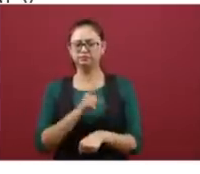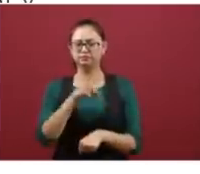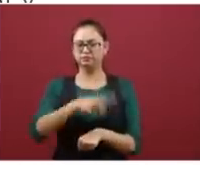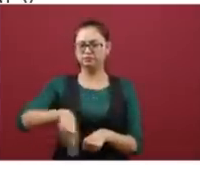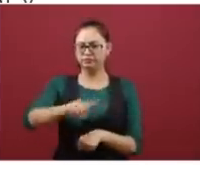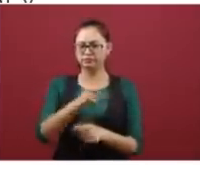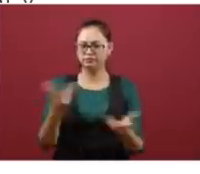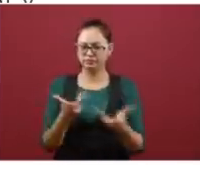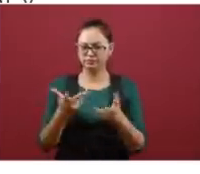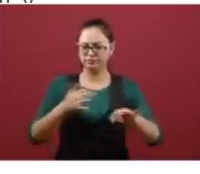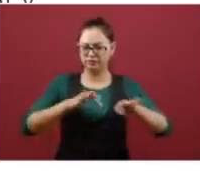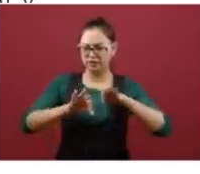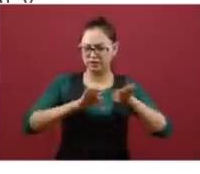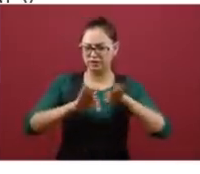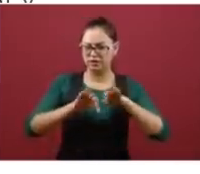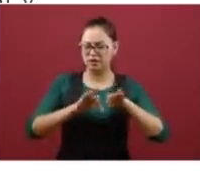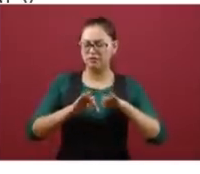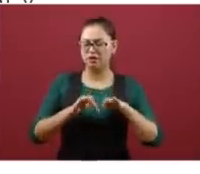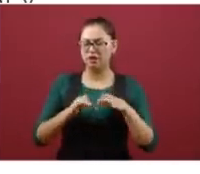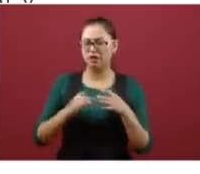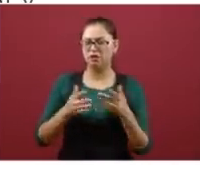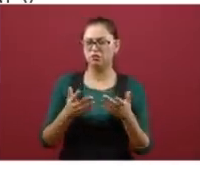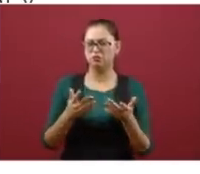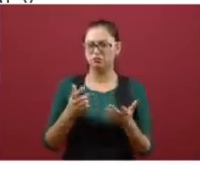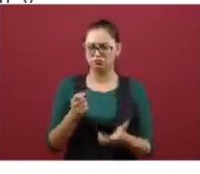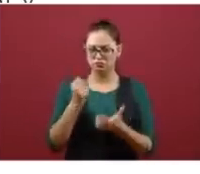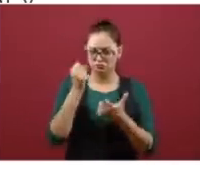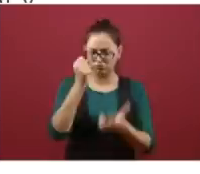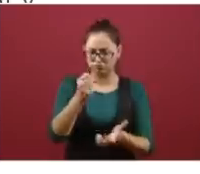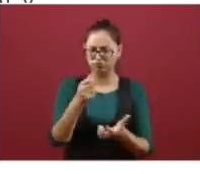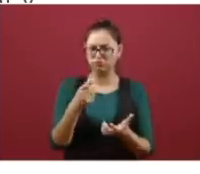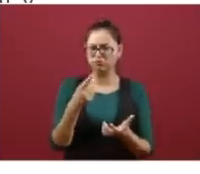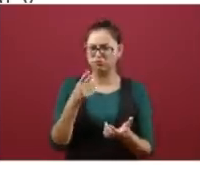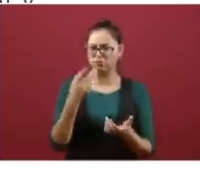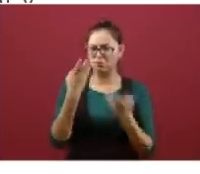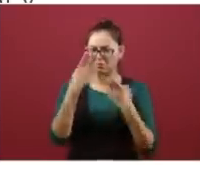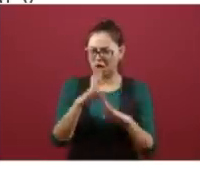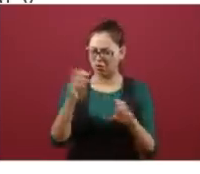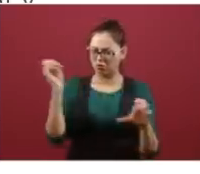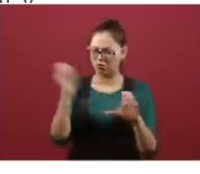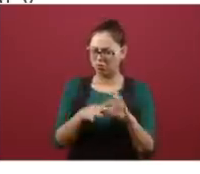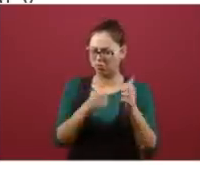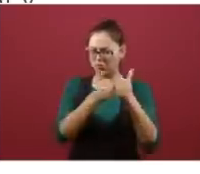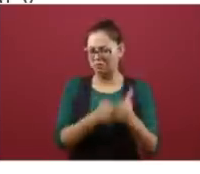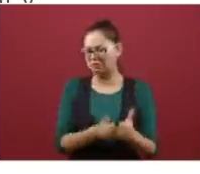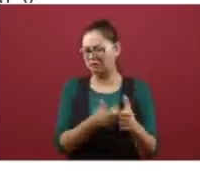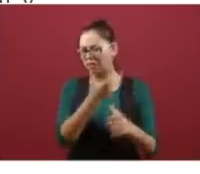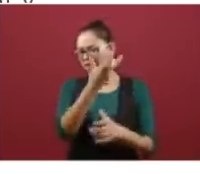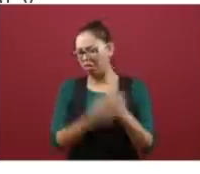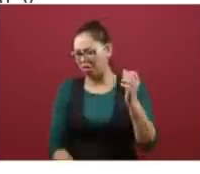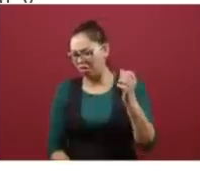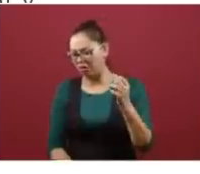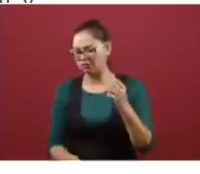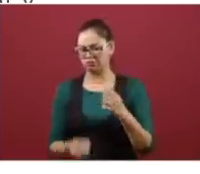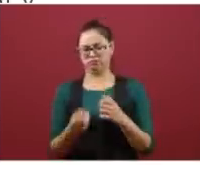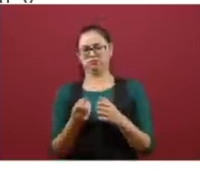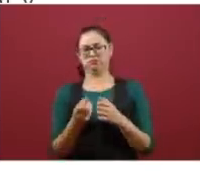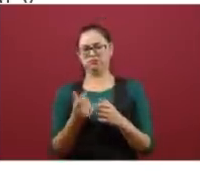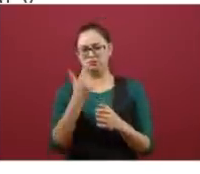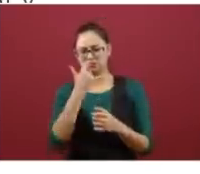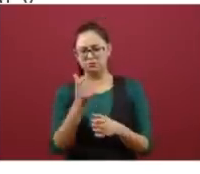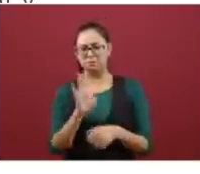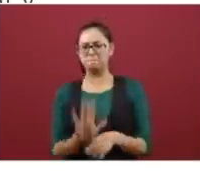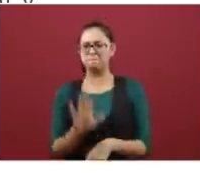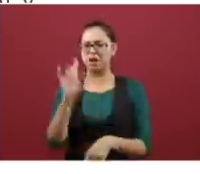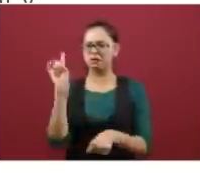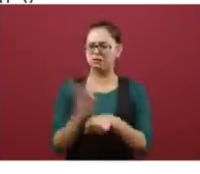hacen que no haya permanencia de recursos en sus cuentas lo cual implica una posible empresa fachada que además ha sido utilizada